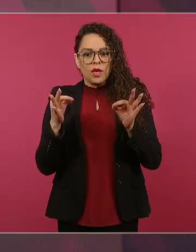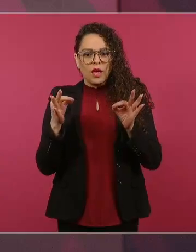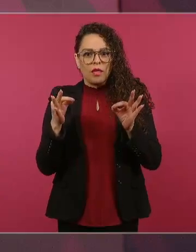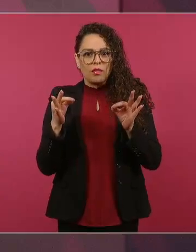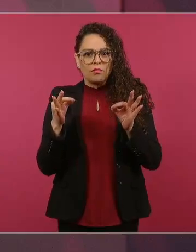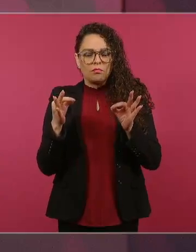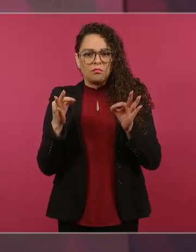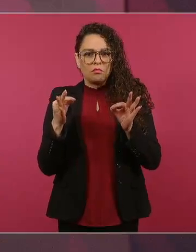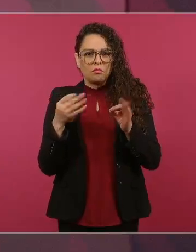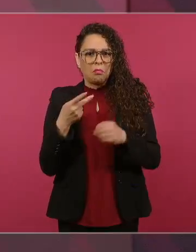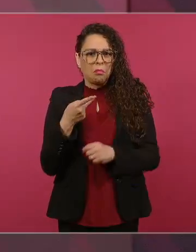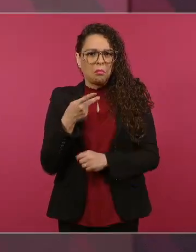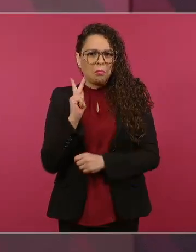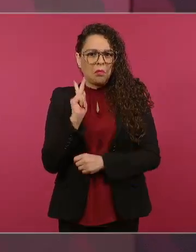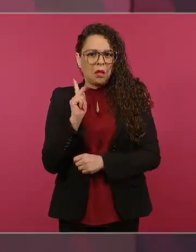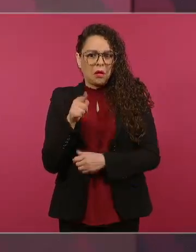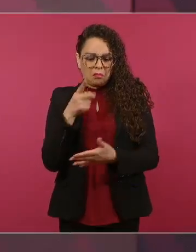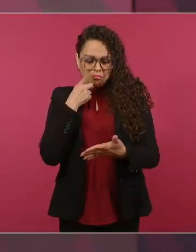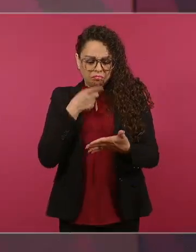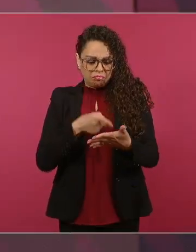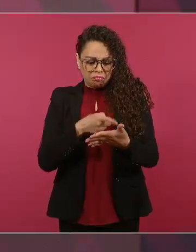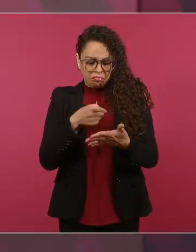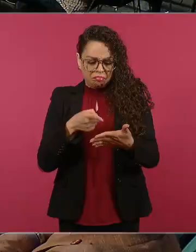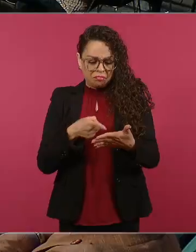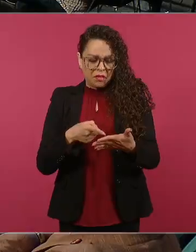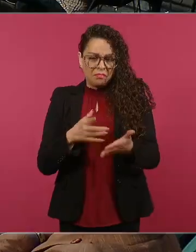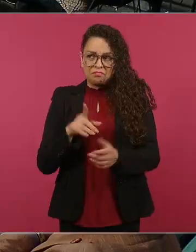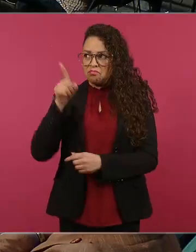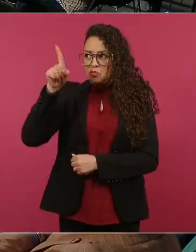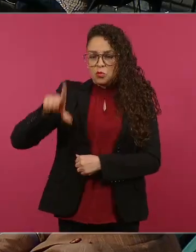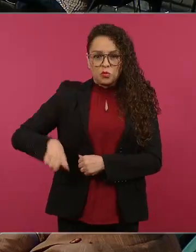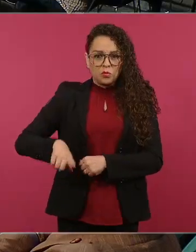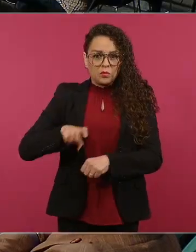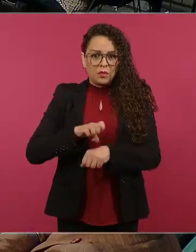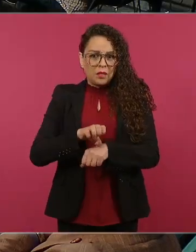insustancial del Departamento de Estado,